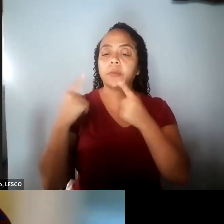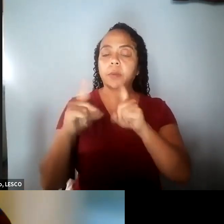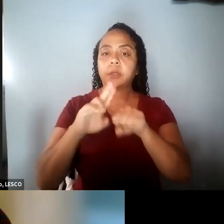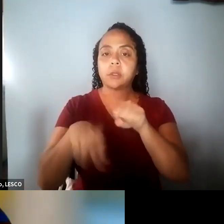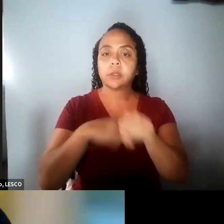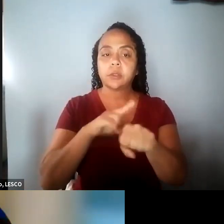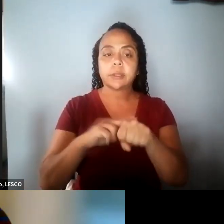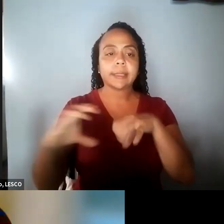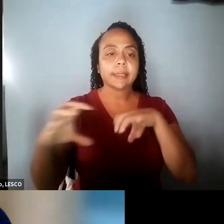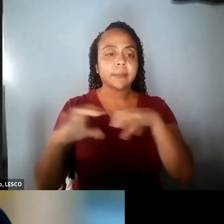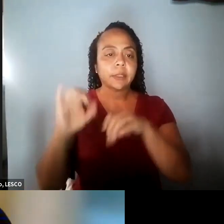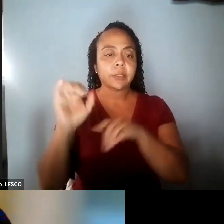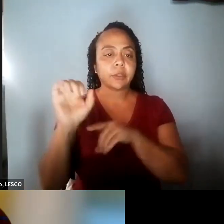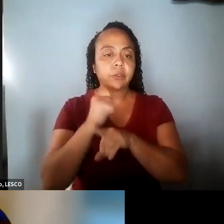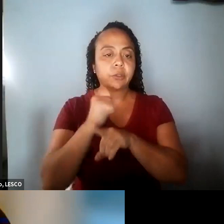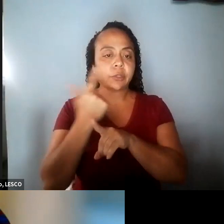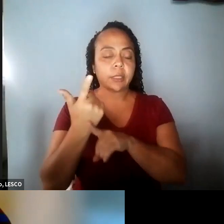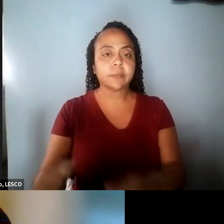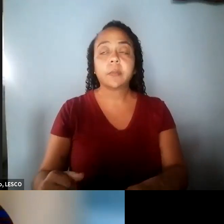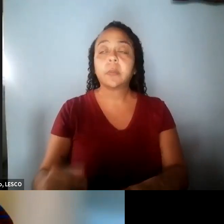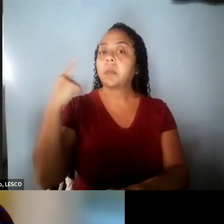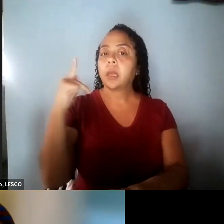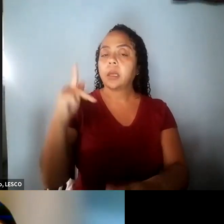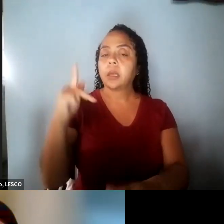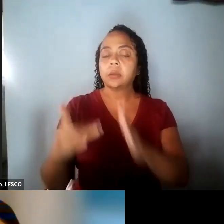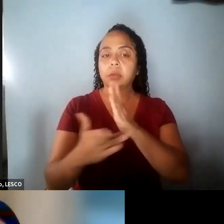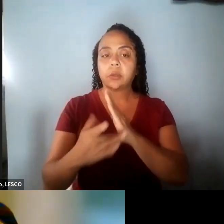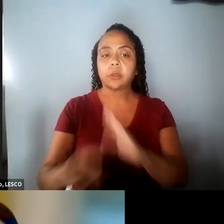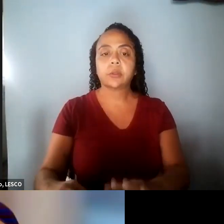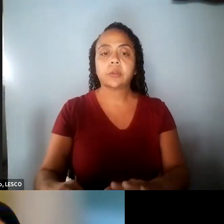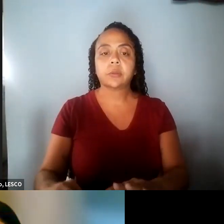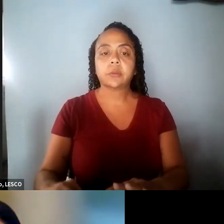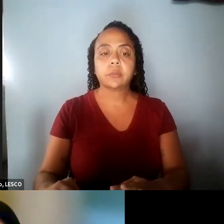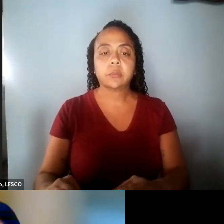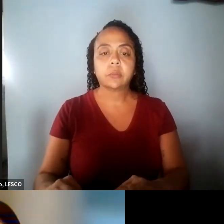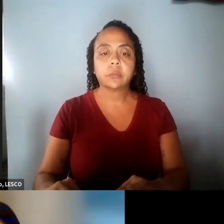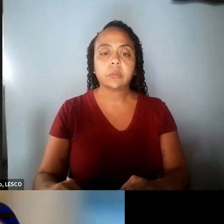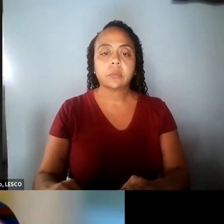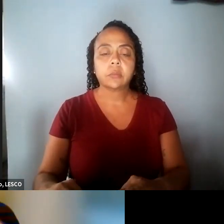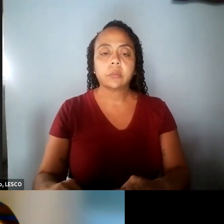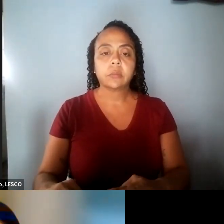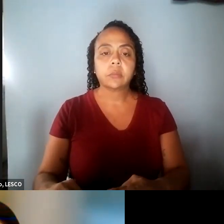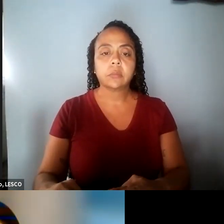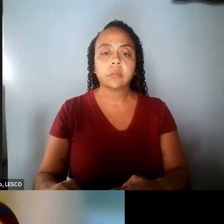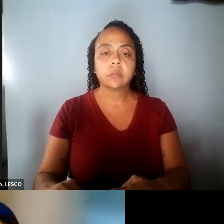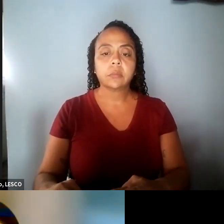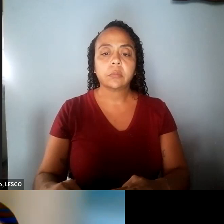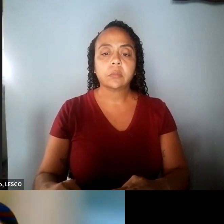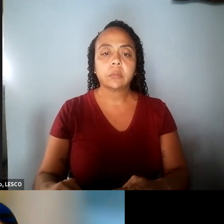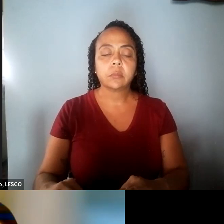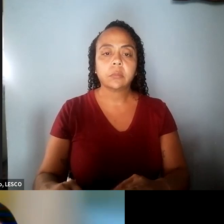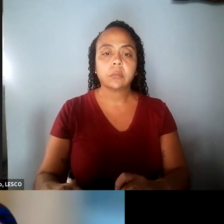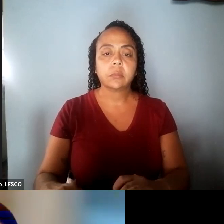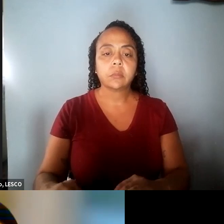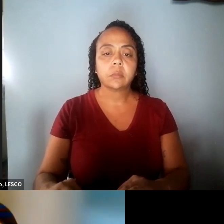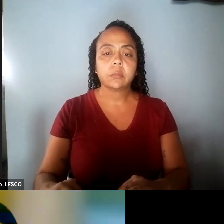actividades sociales peligros tecnológicos y biológicos que se pueden presentar tanto externos como internos de